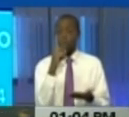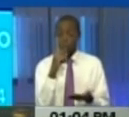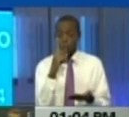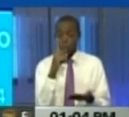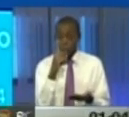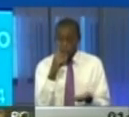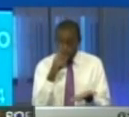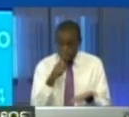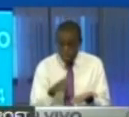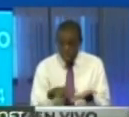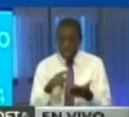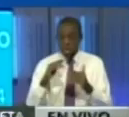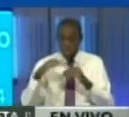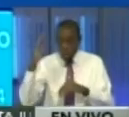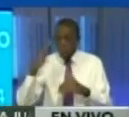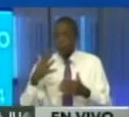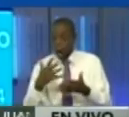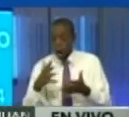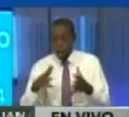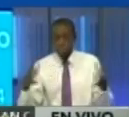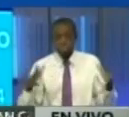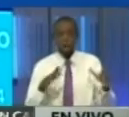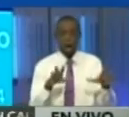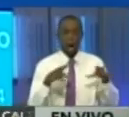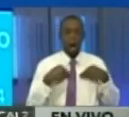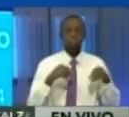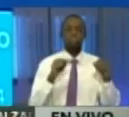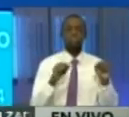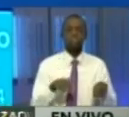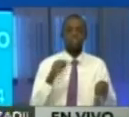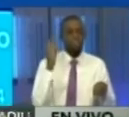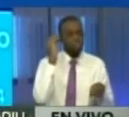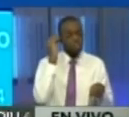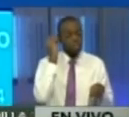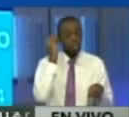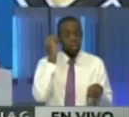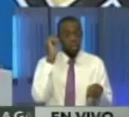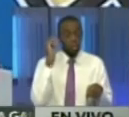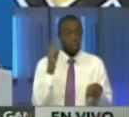1.832.493. Y se establece a través de ese proceso